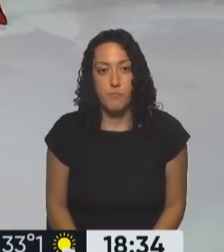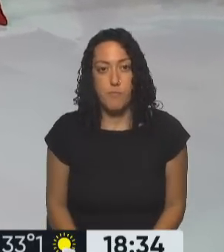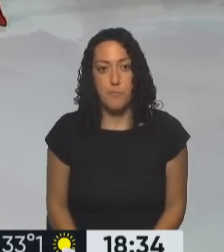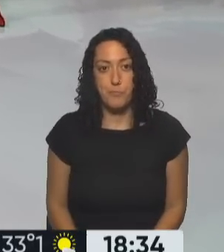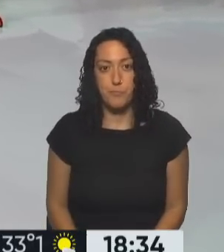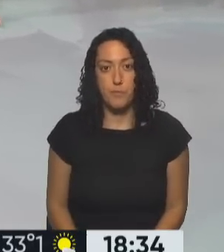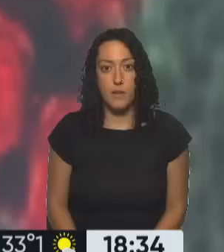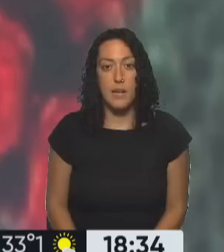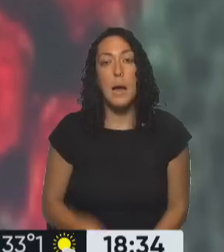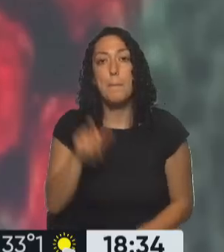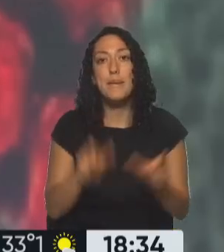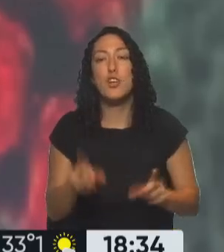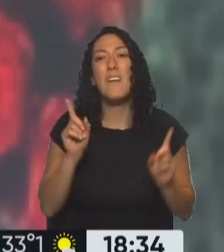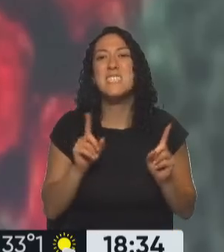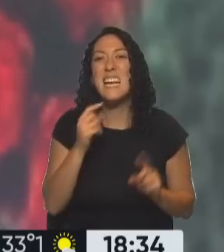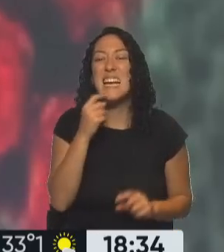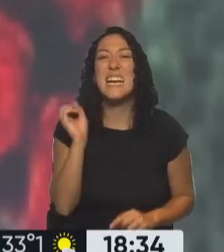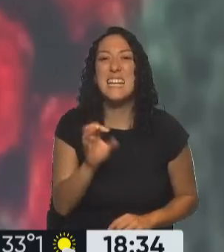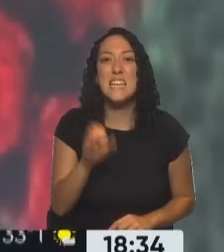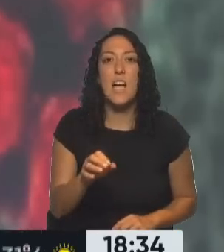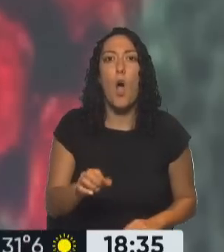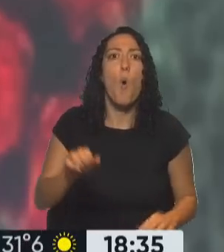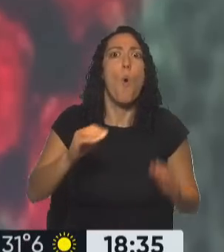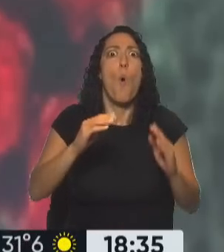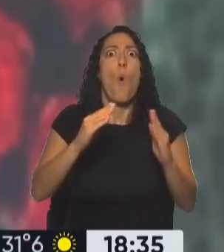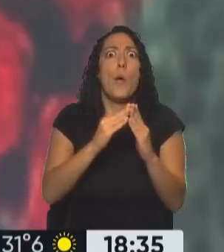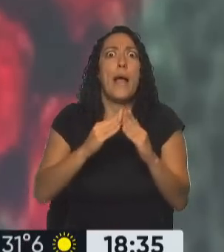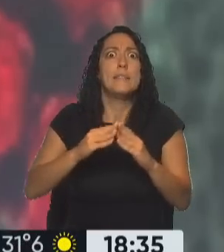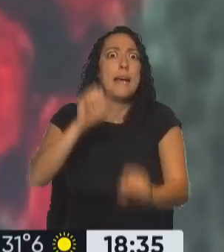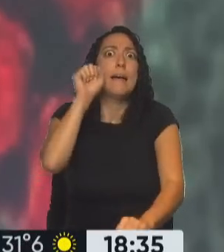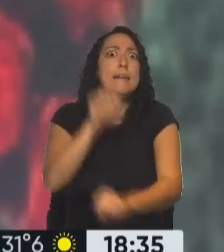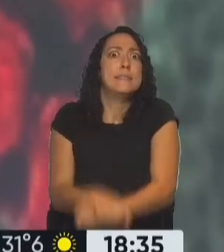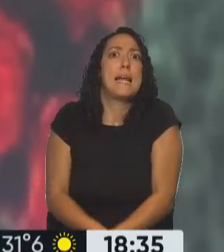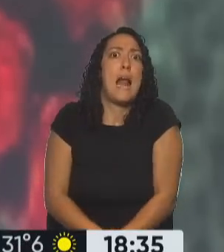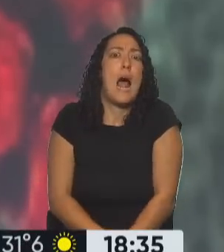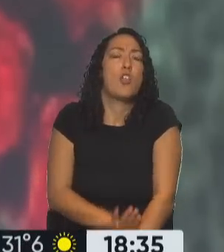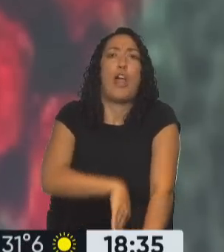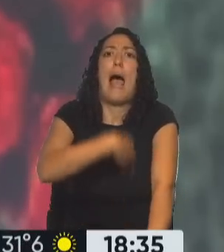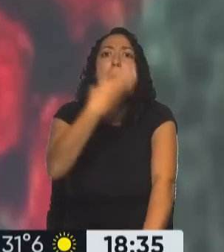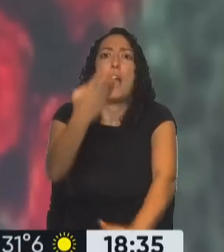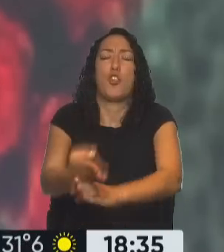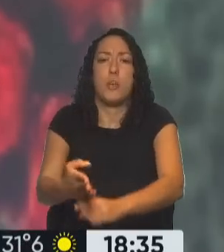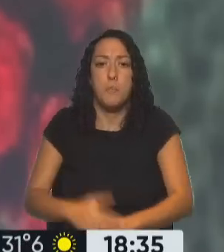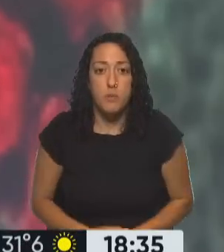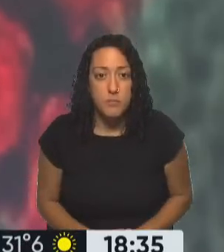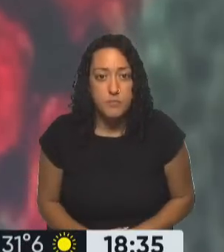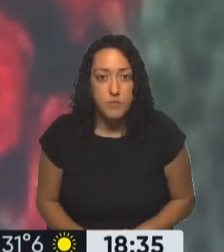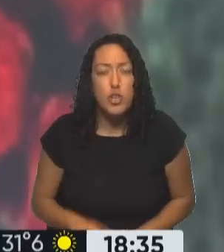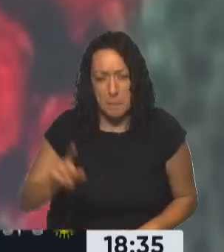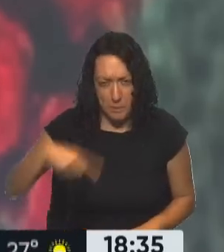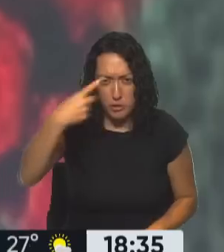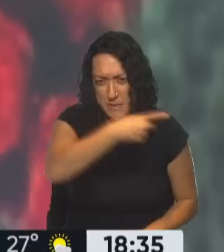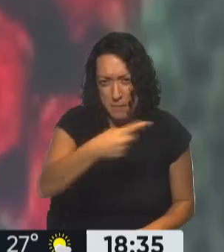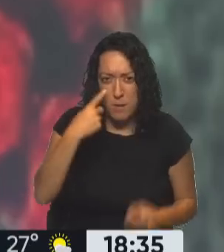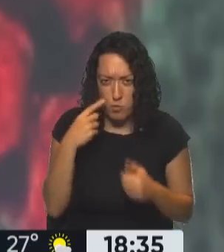a veces critica una cosa, y no nos encerraron tanto tiempo. Yo quisiera, yo creo que se lo voy a traer la semana que viene para que